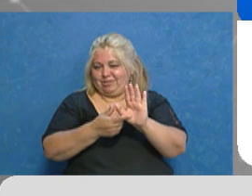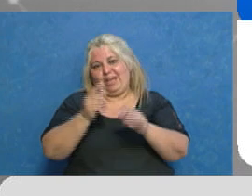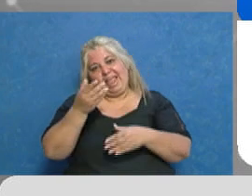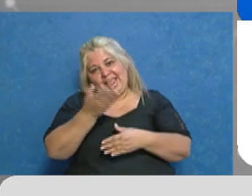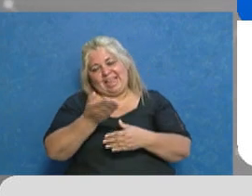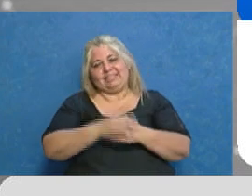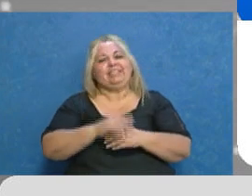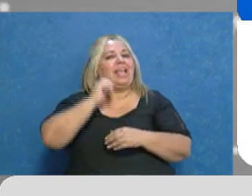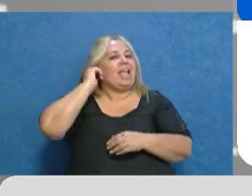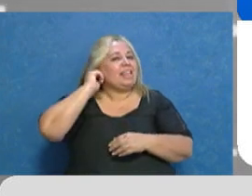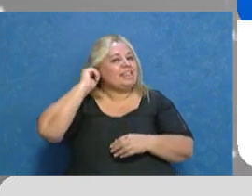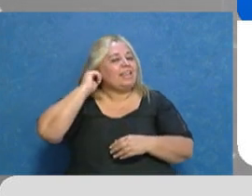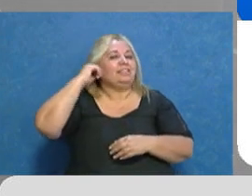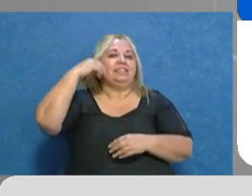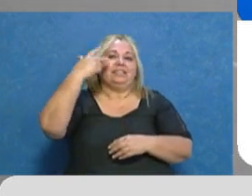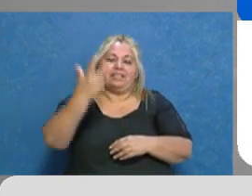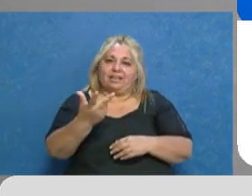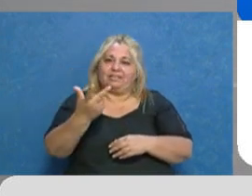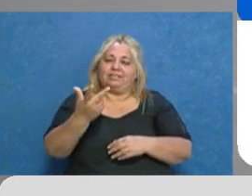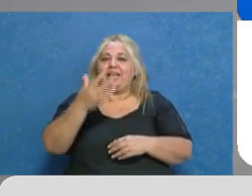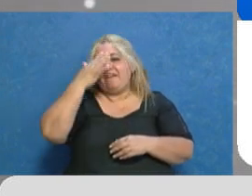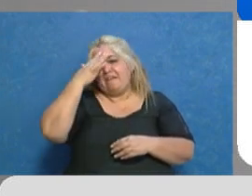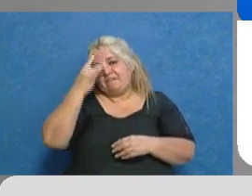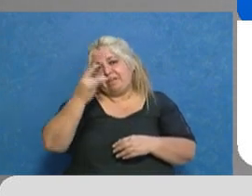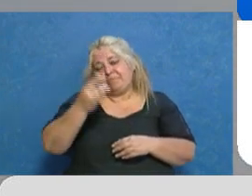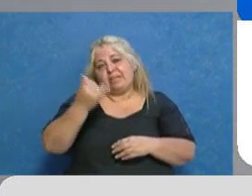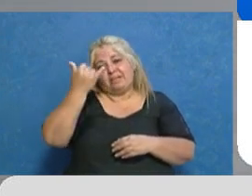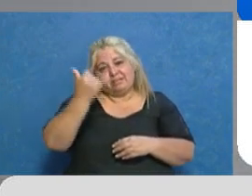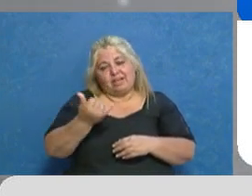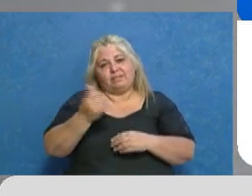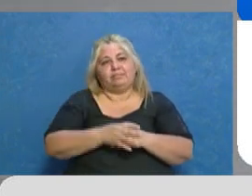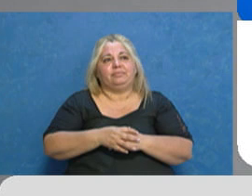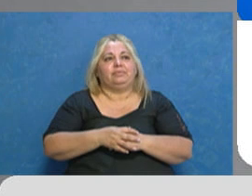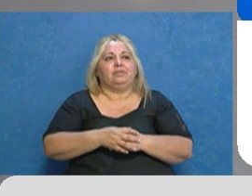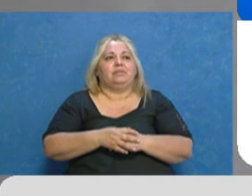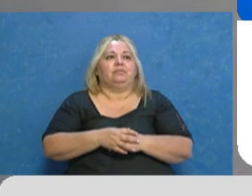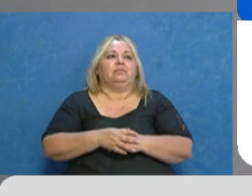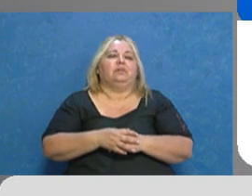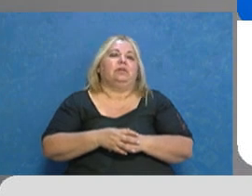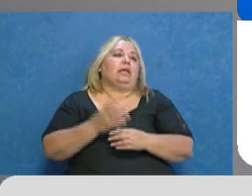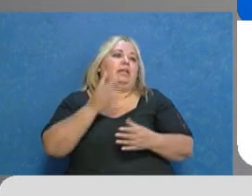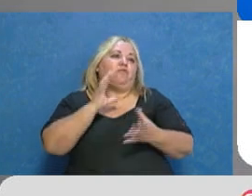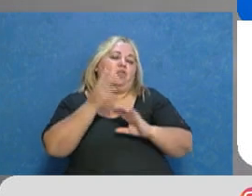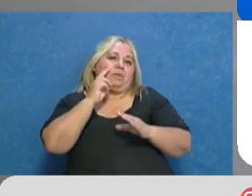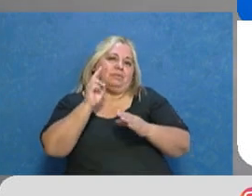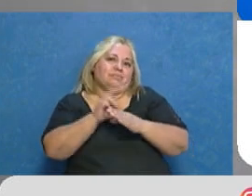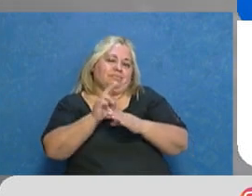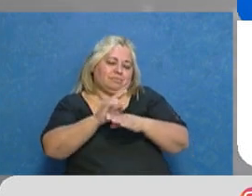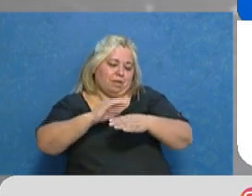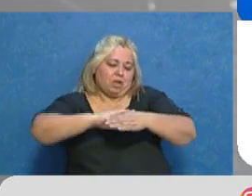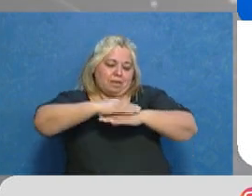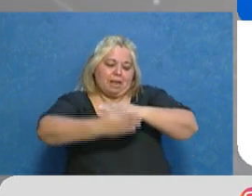Tiene 3 años, fue diagnosticado con la enfermedad, es protegido con vendas para cuidar su piel frágil, ahí lo ven medio